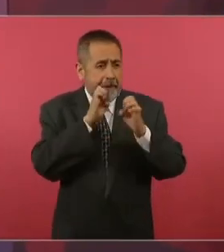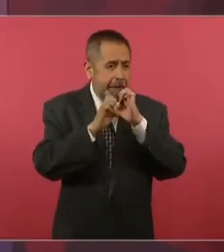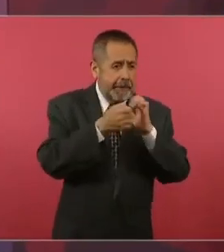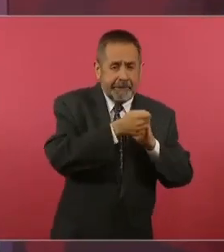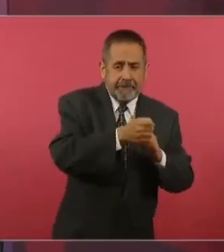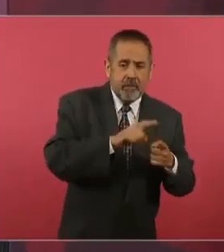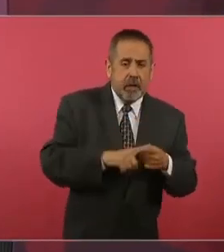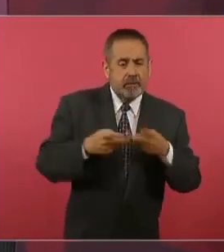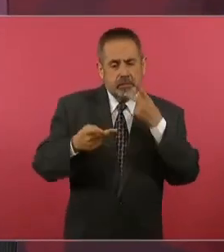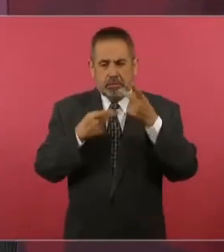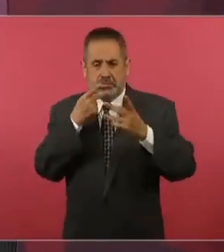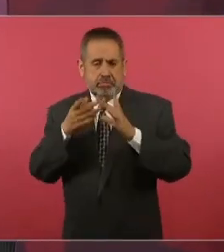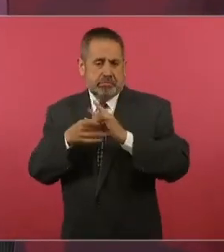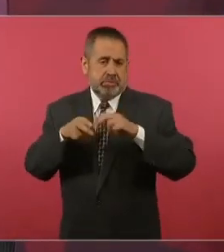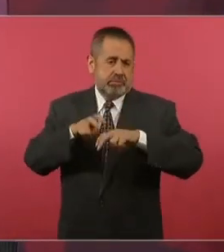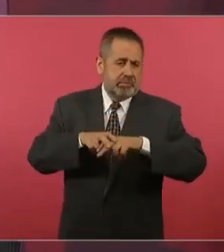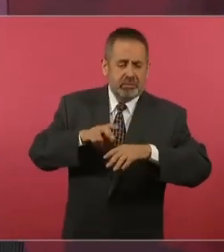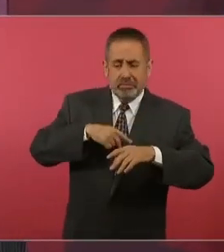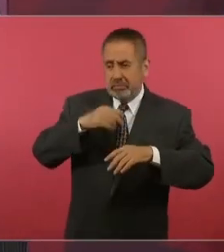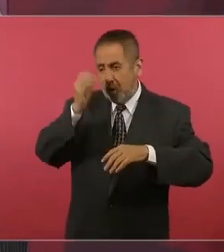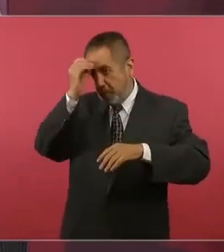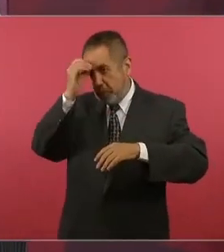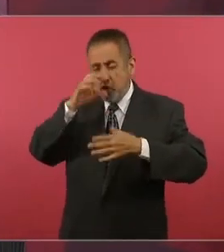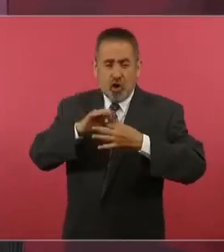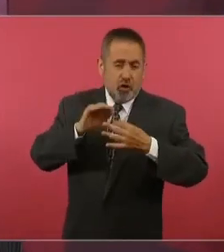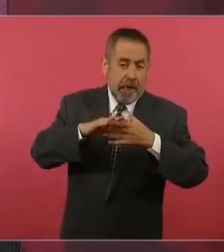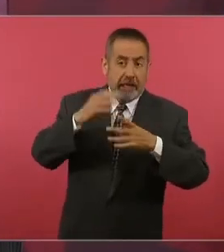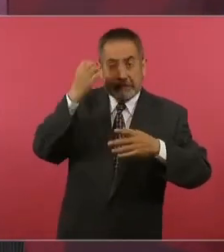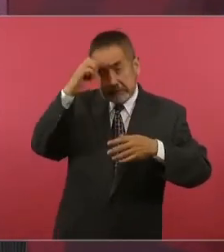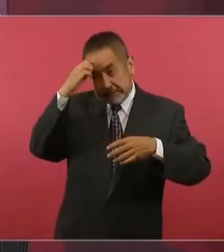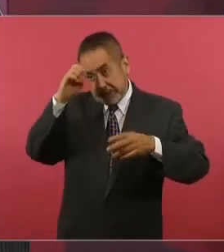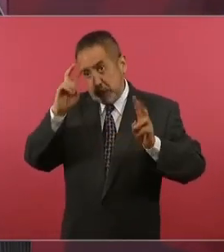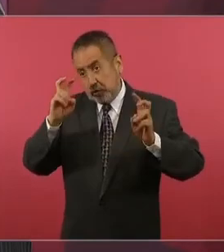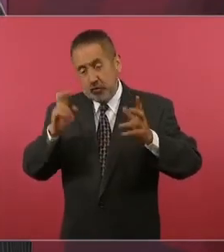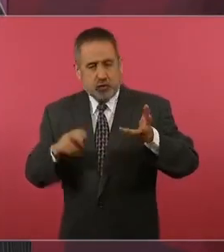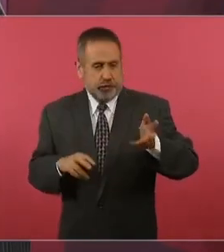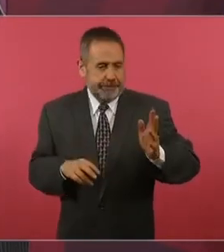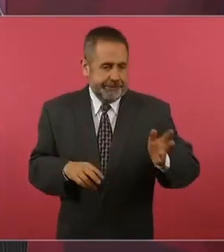los comentaristas, analistas, expertos,